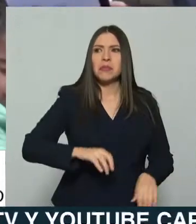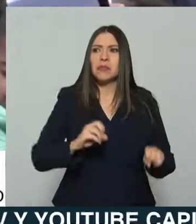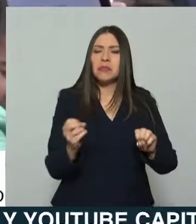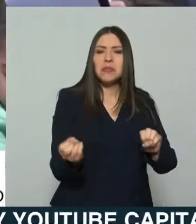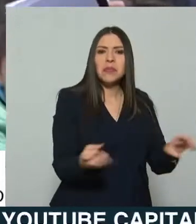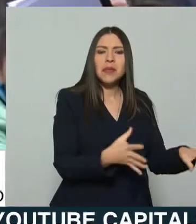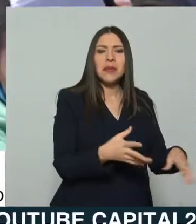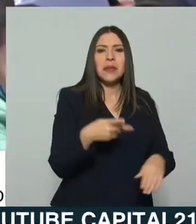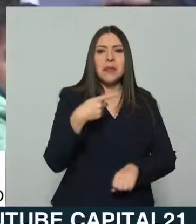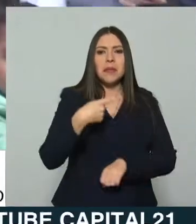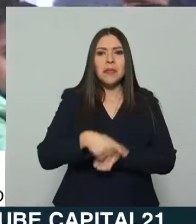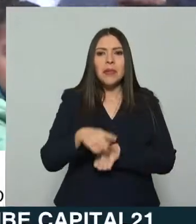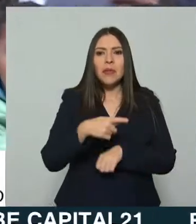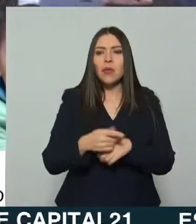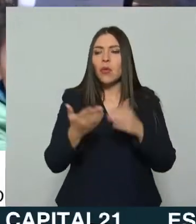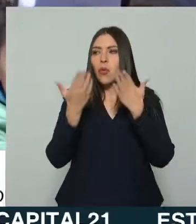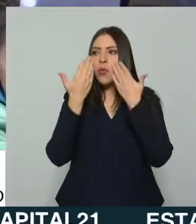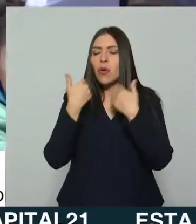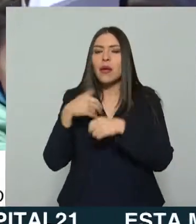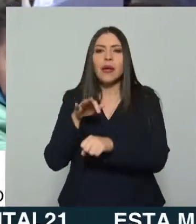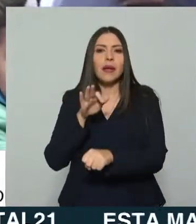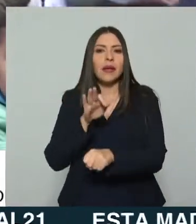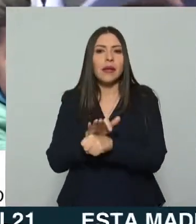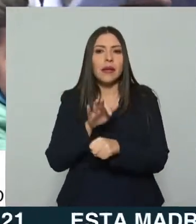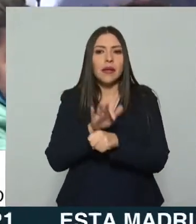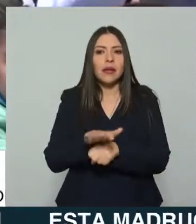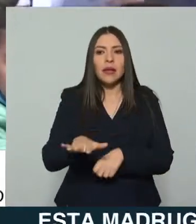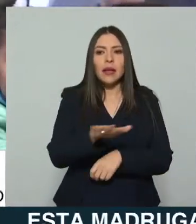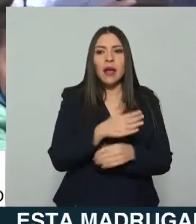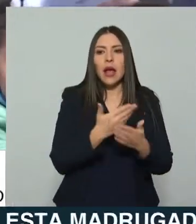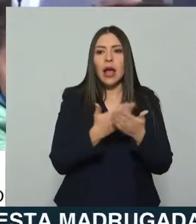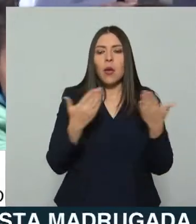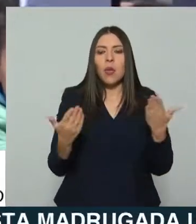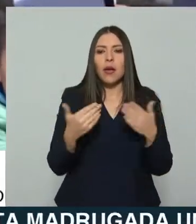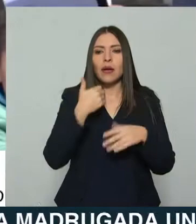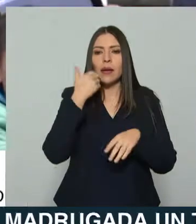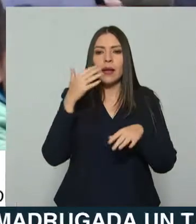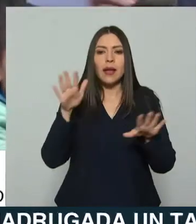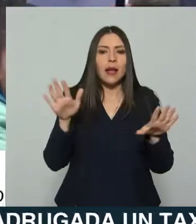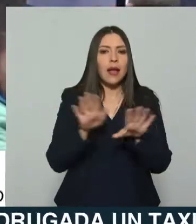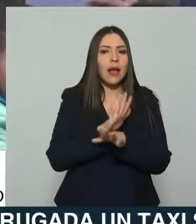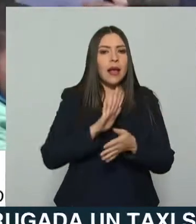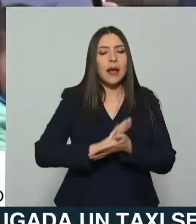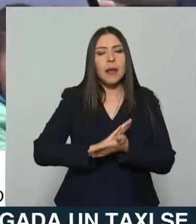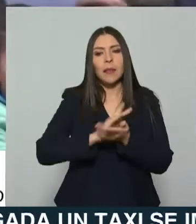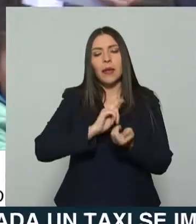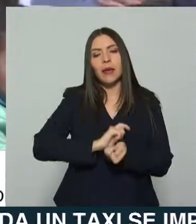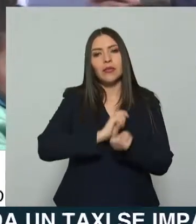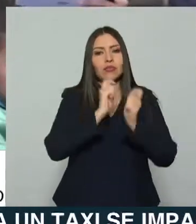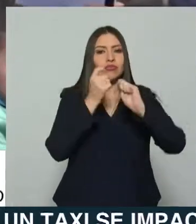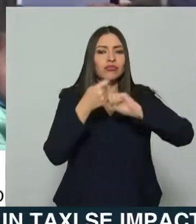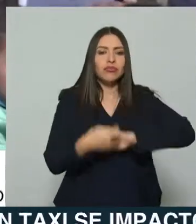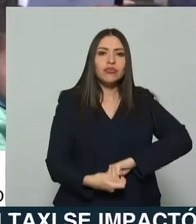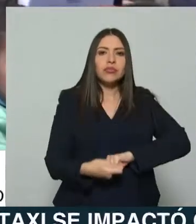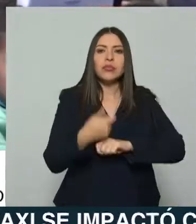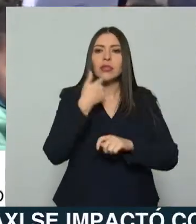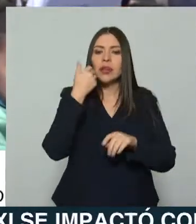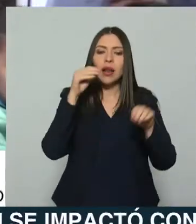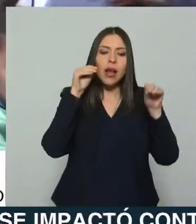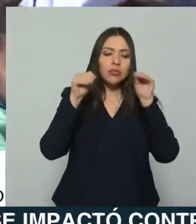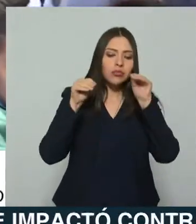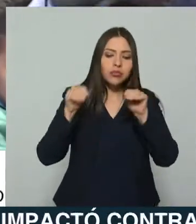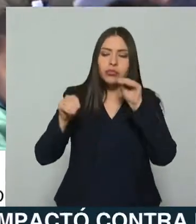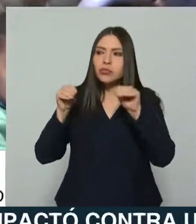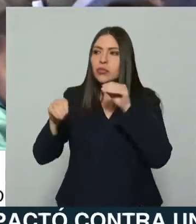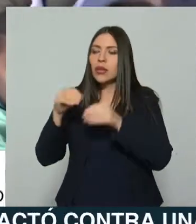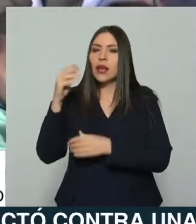inseguridad, se transforma a partir de sembrar, y no nada más sembrar árboles y plantas, sino